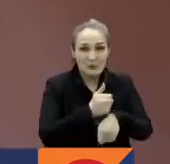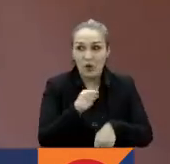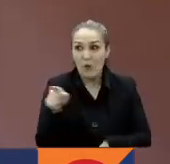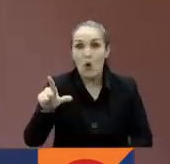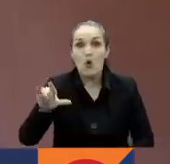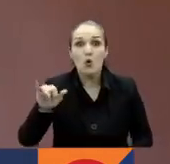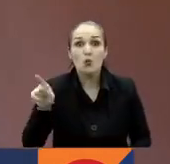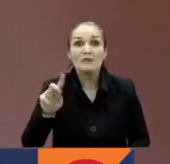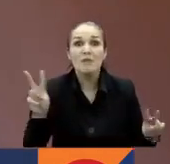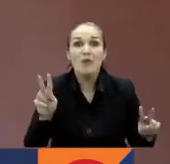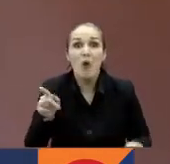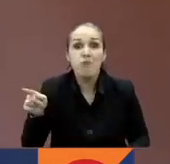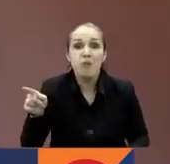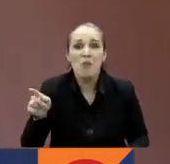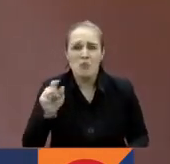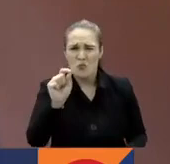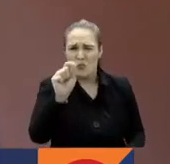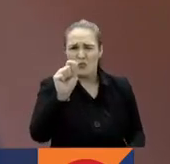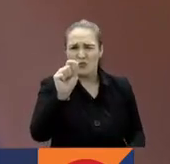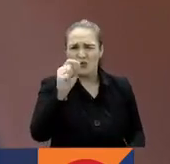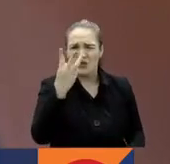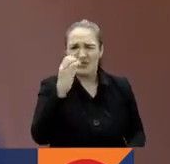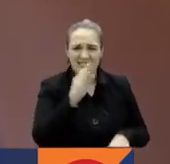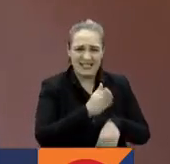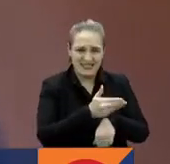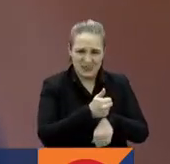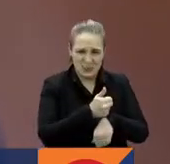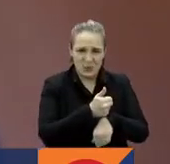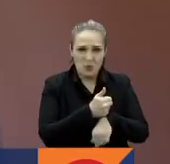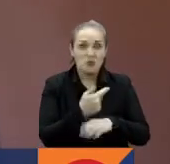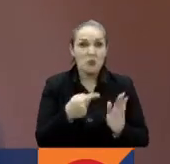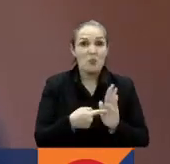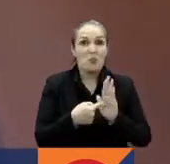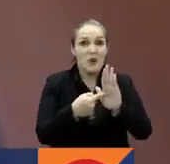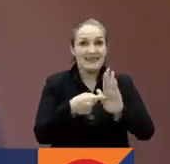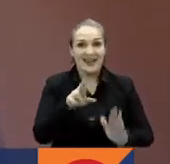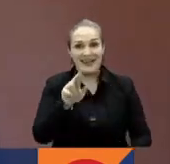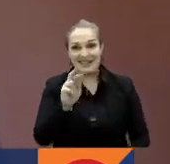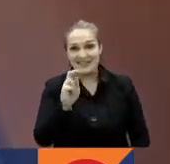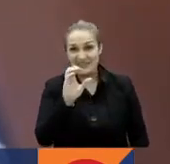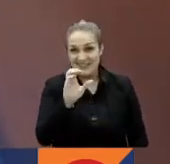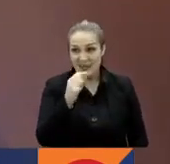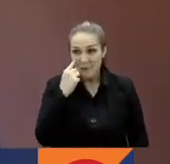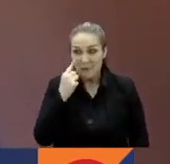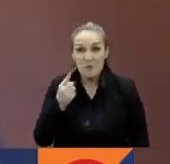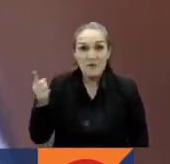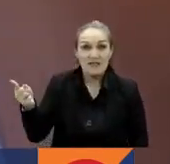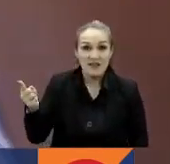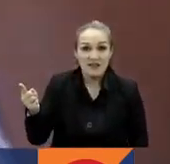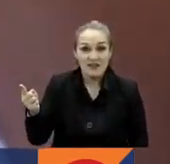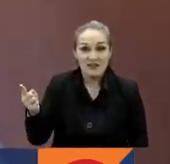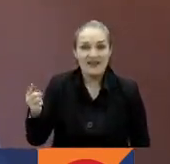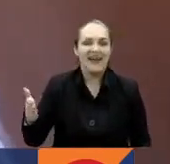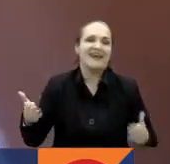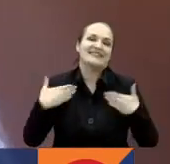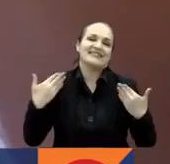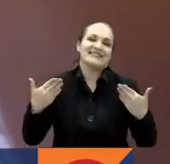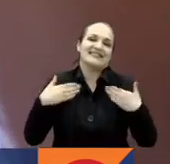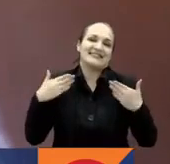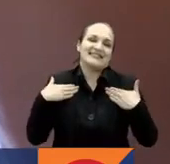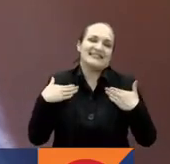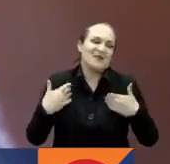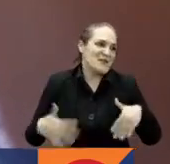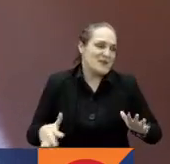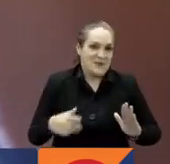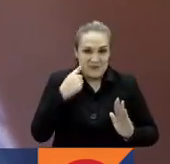Javier Mosquera. Ya, denme por favor 30 segunditos para que ustedes aquí en RTVS Noticias tengan la posibilidad de compartir alegría y expresarle con